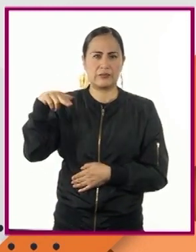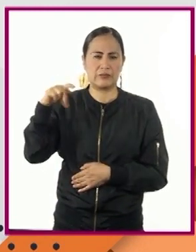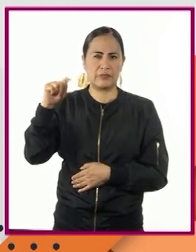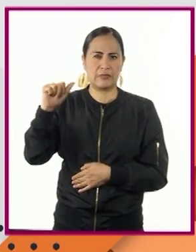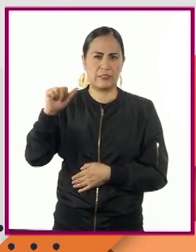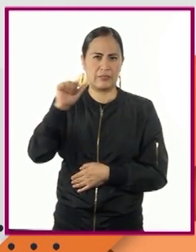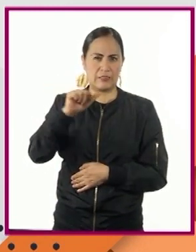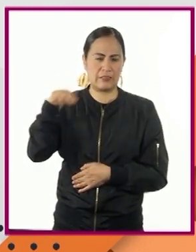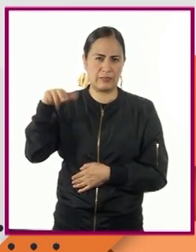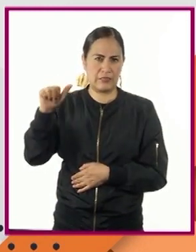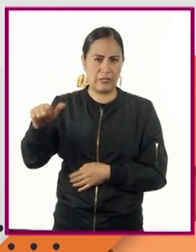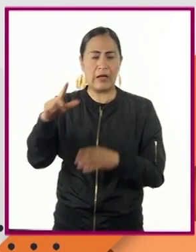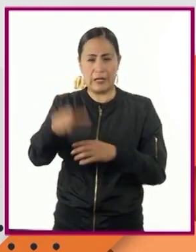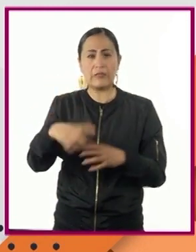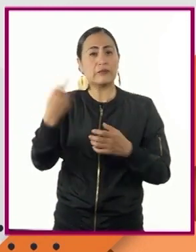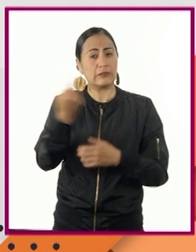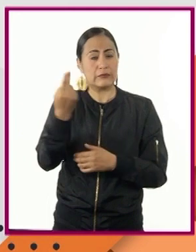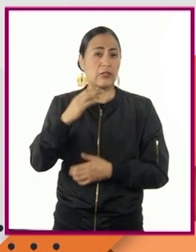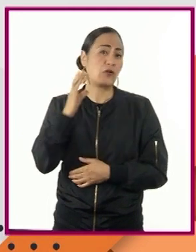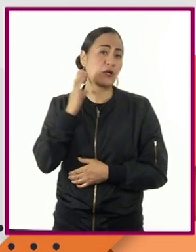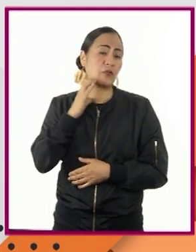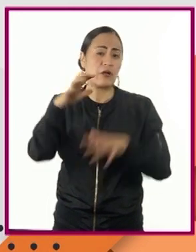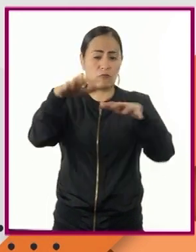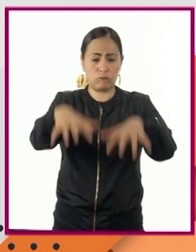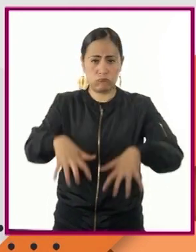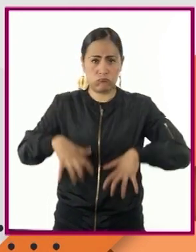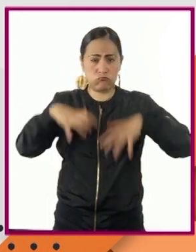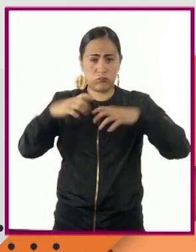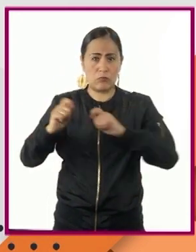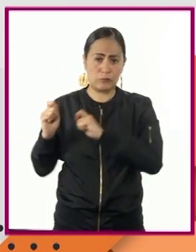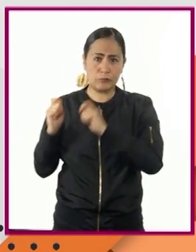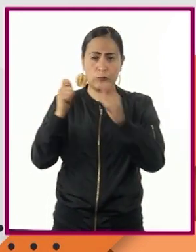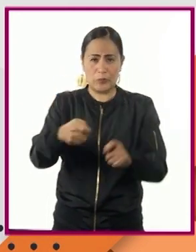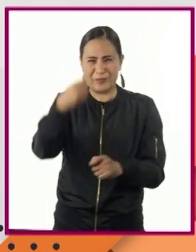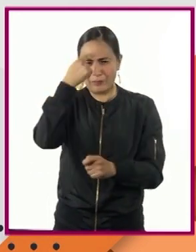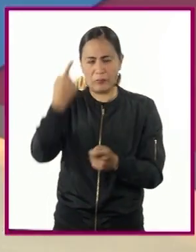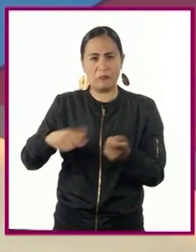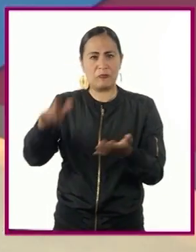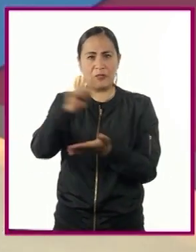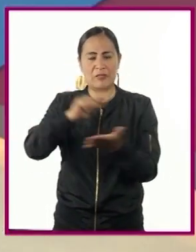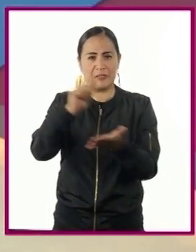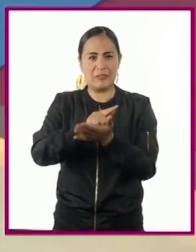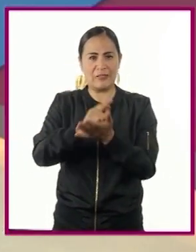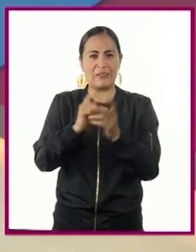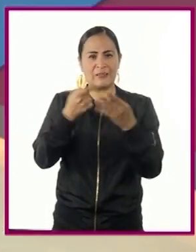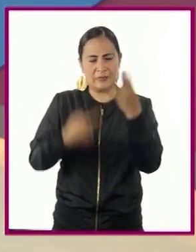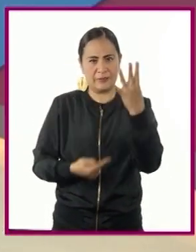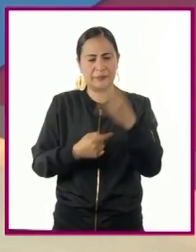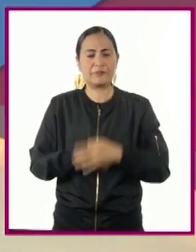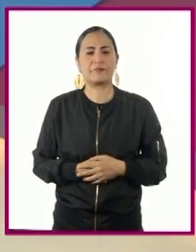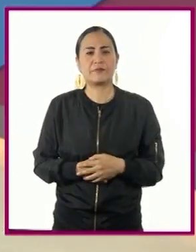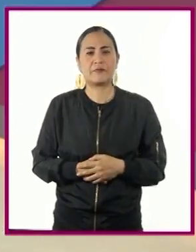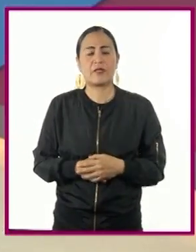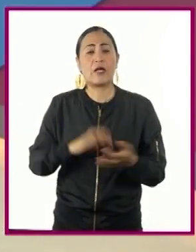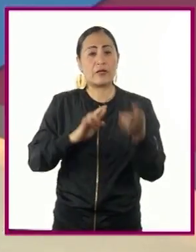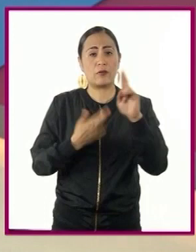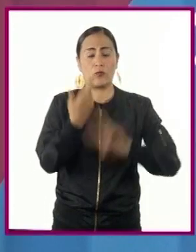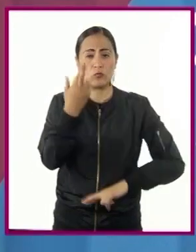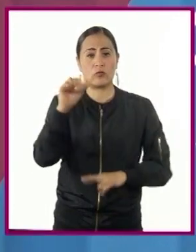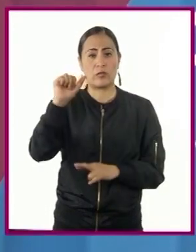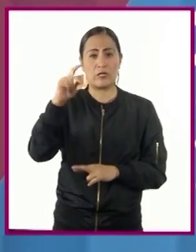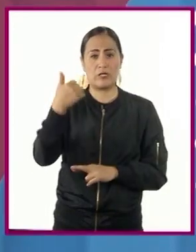un Congreso Constituyente para dotar al país de instituciones liberales. Al triunfo de la Revolución de